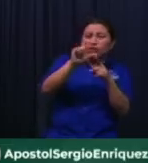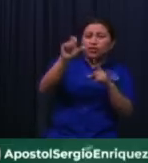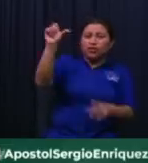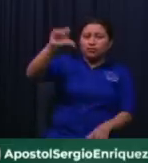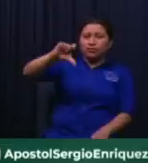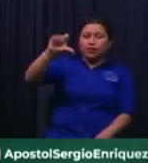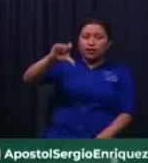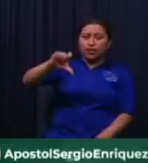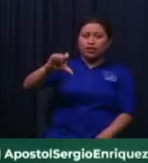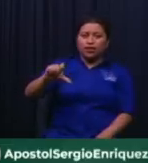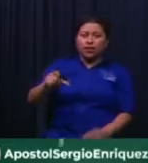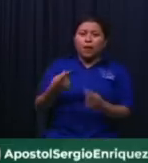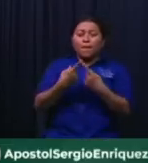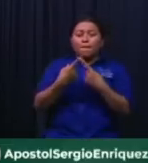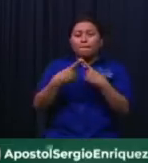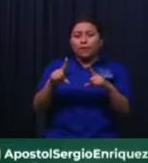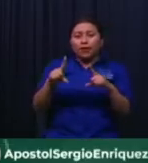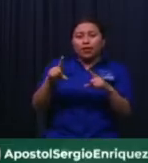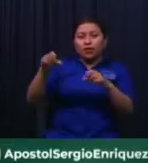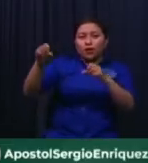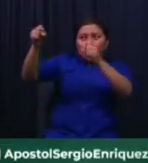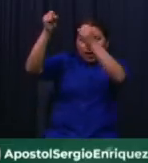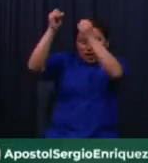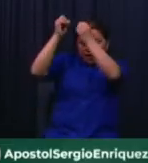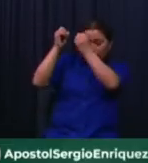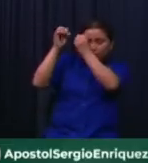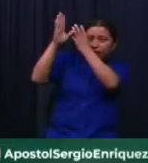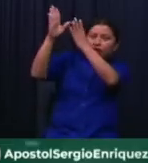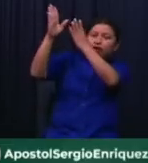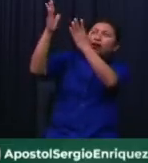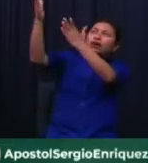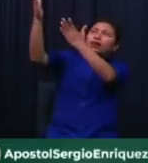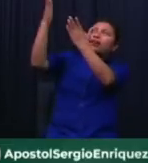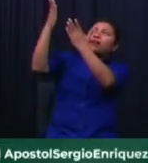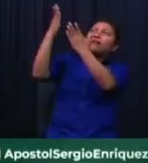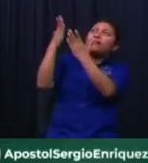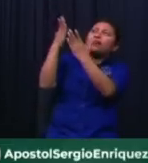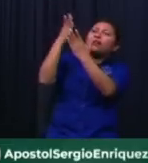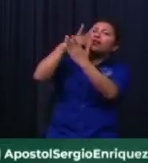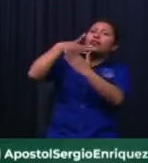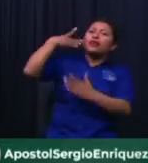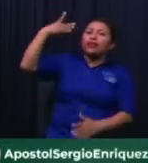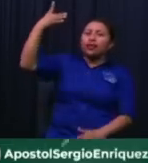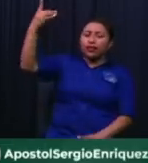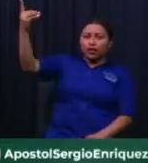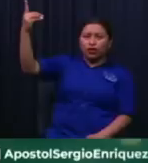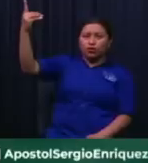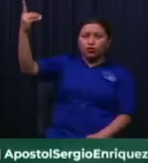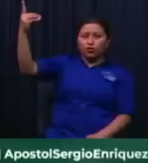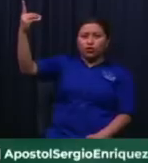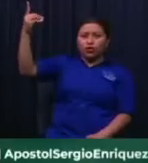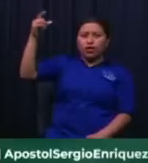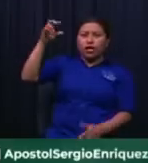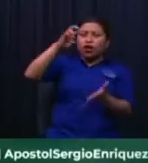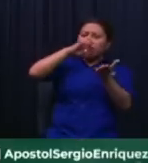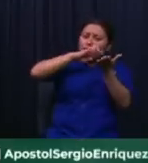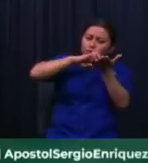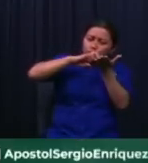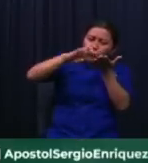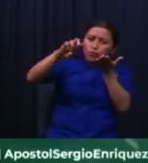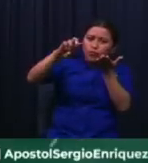En cambio, la sabiduría que desciende del cielo es ante todo pura y